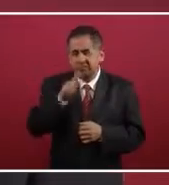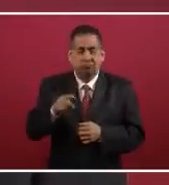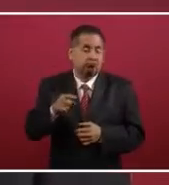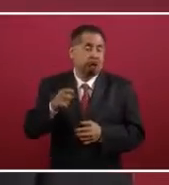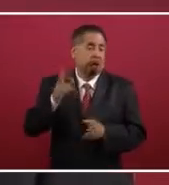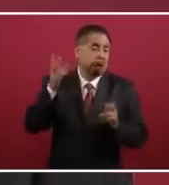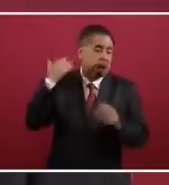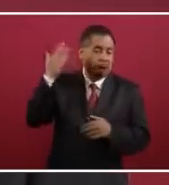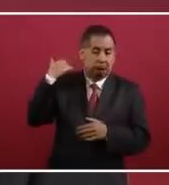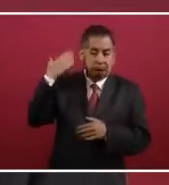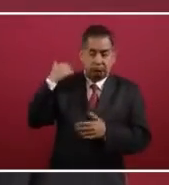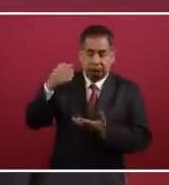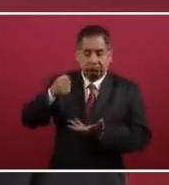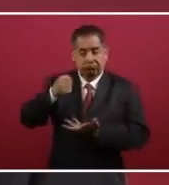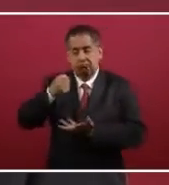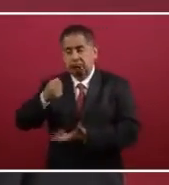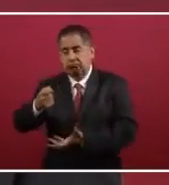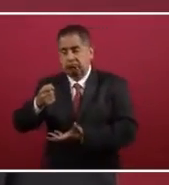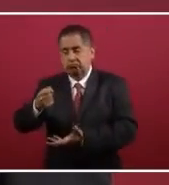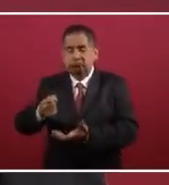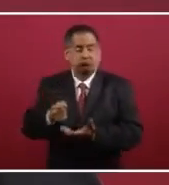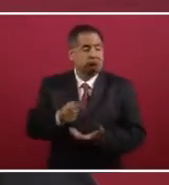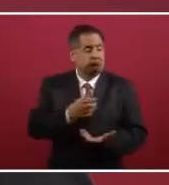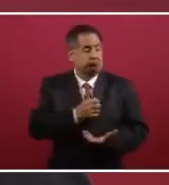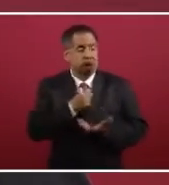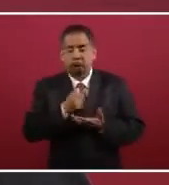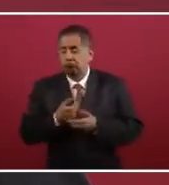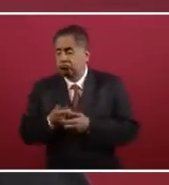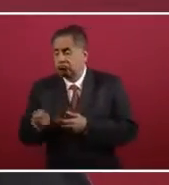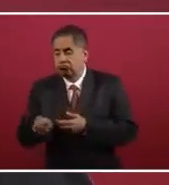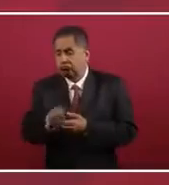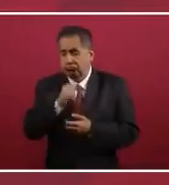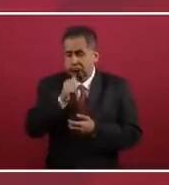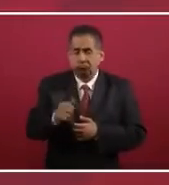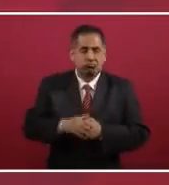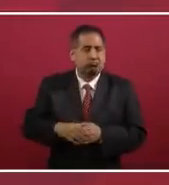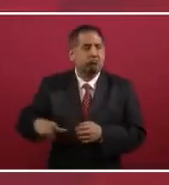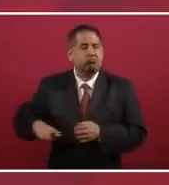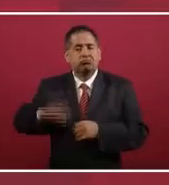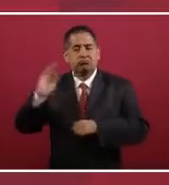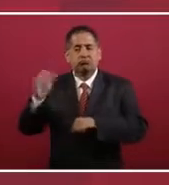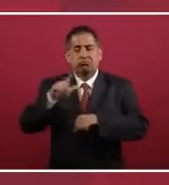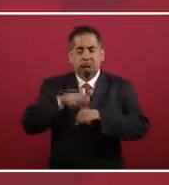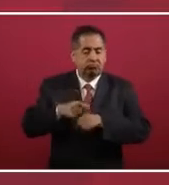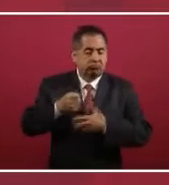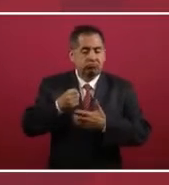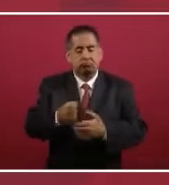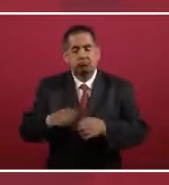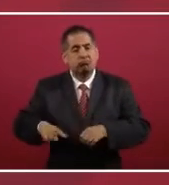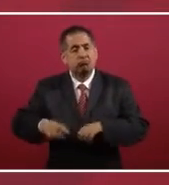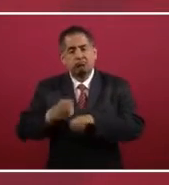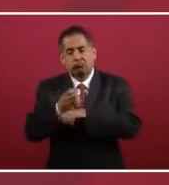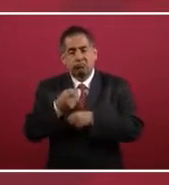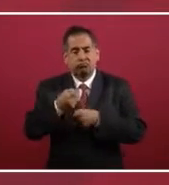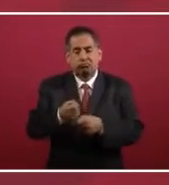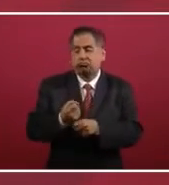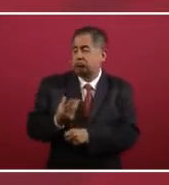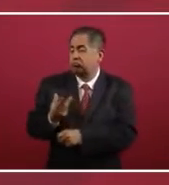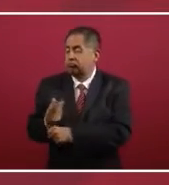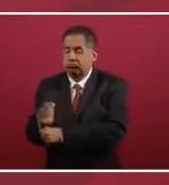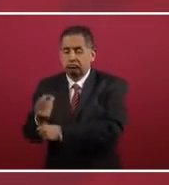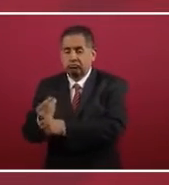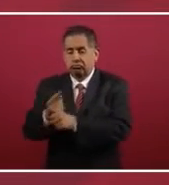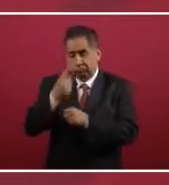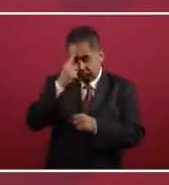presupuesto a nivel central, el gobierno federal o los gobiernos de los estados, para el mantenimiento, para